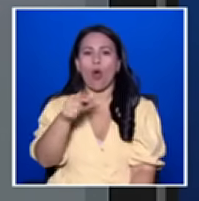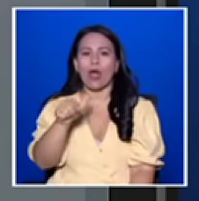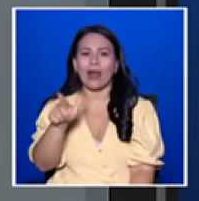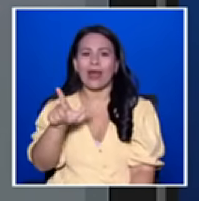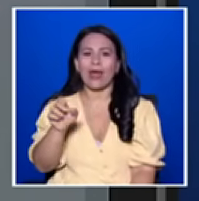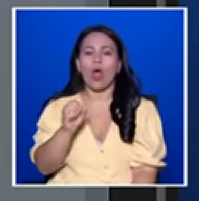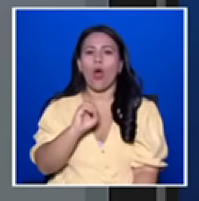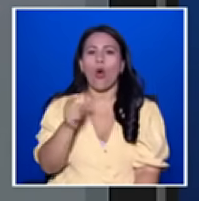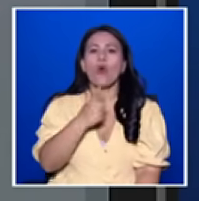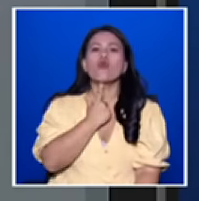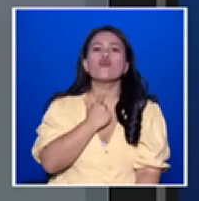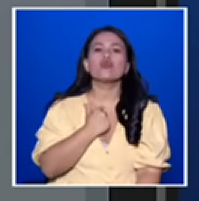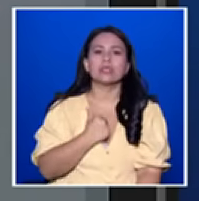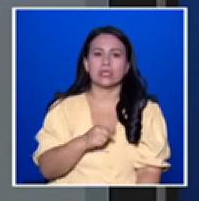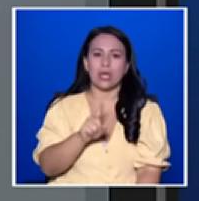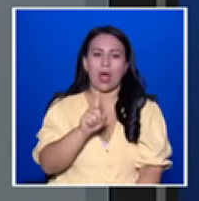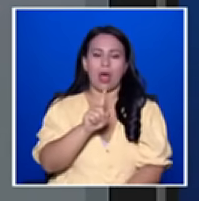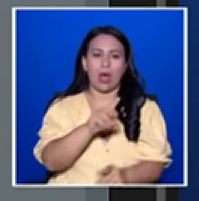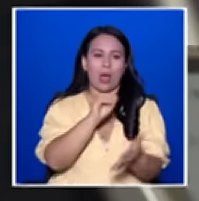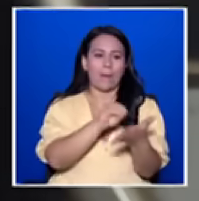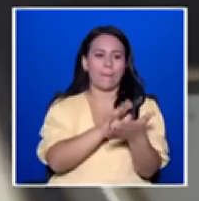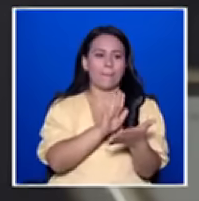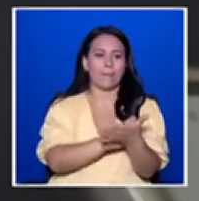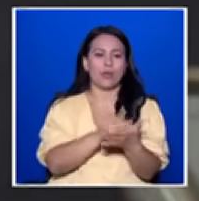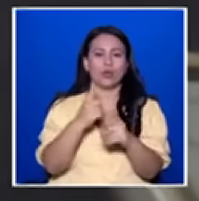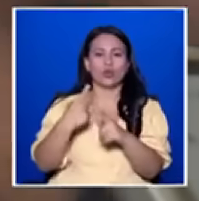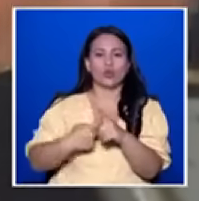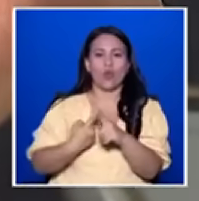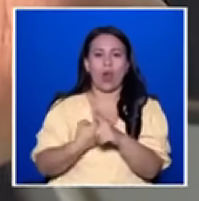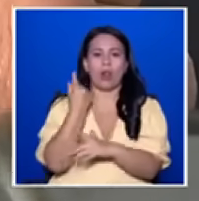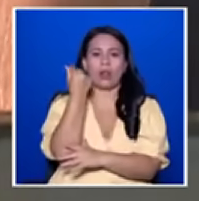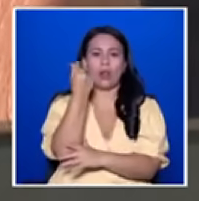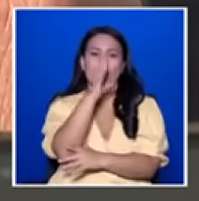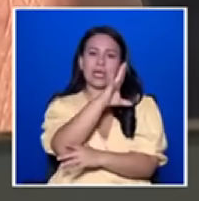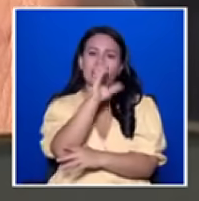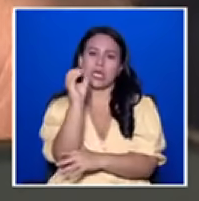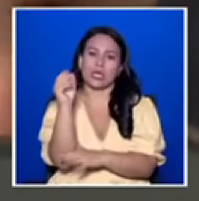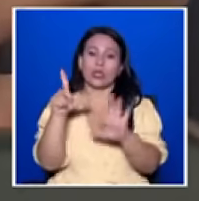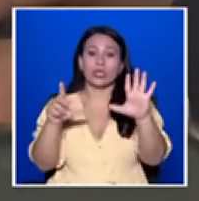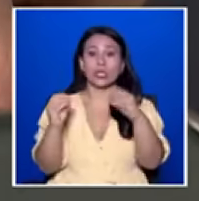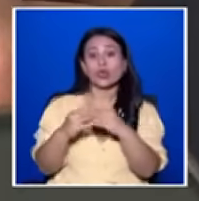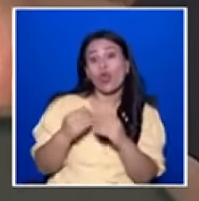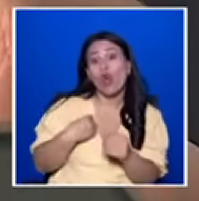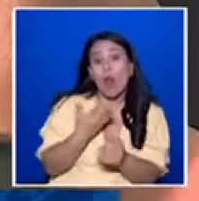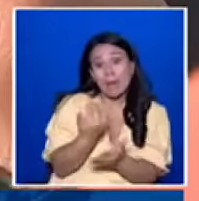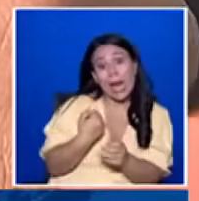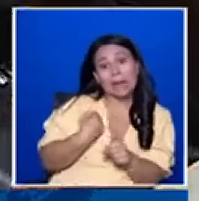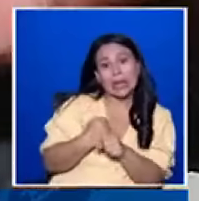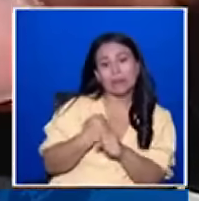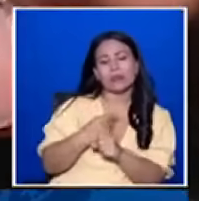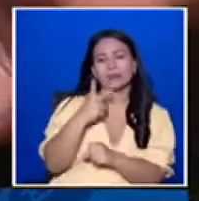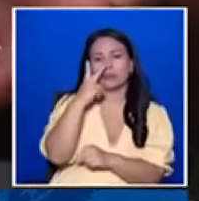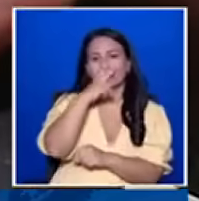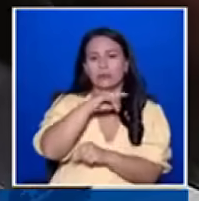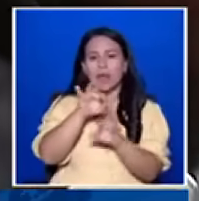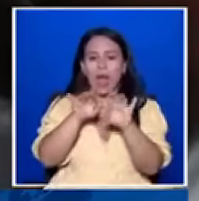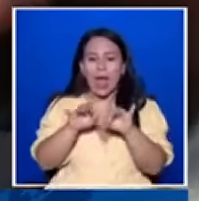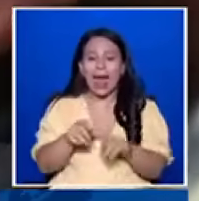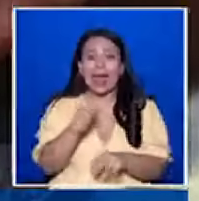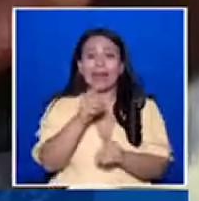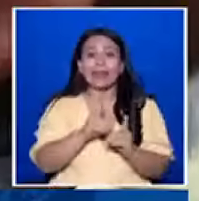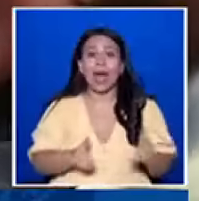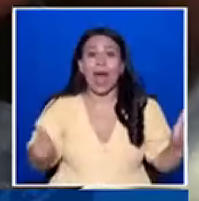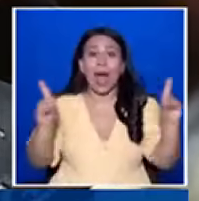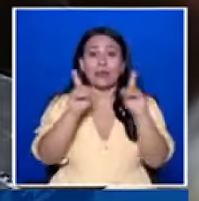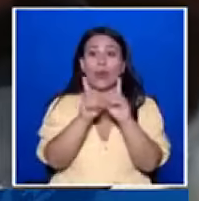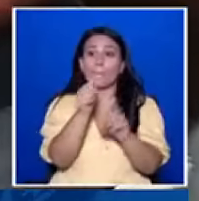dar un me gusta a publicaciones específicas por sueldos de entre 500 y 700 dólares semanales. Solicitan datos